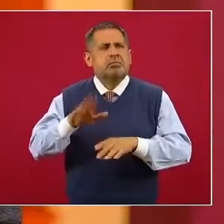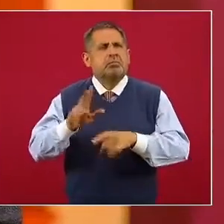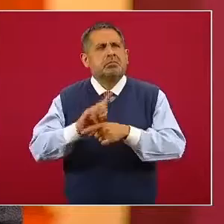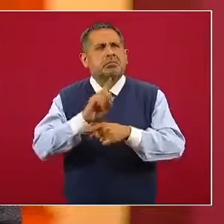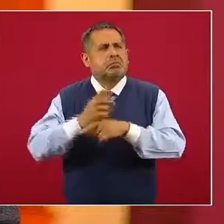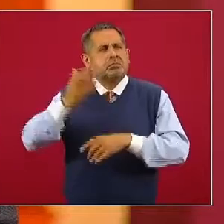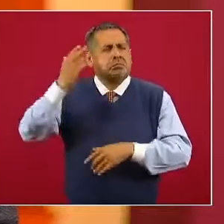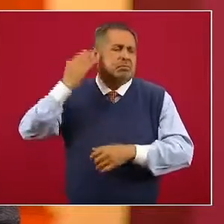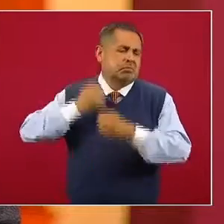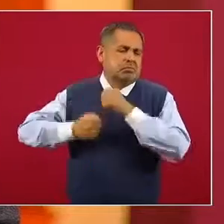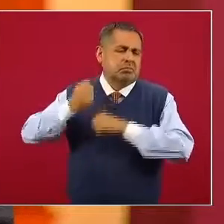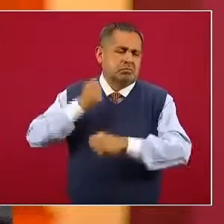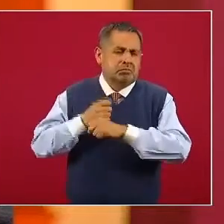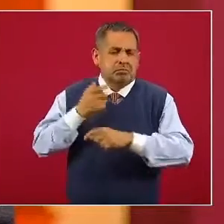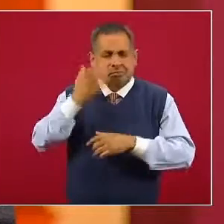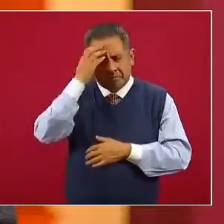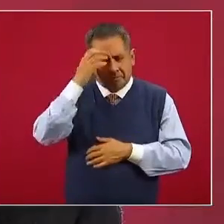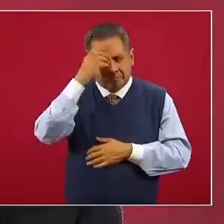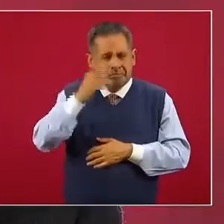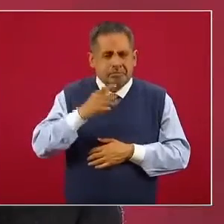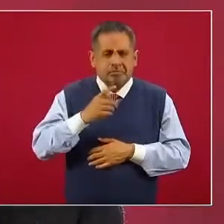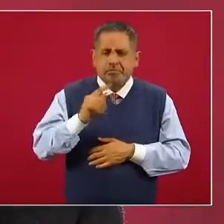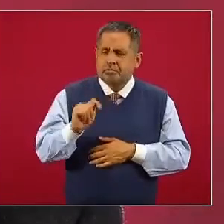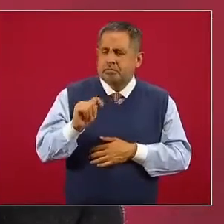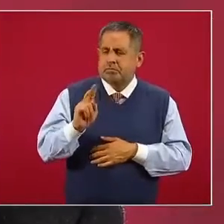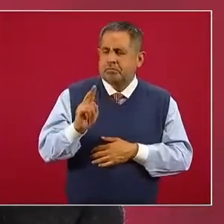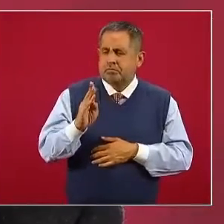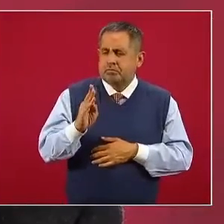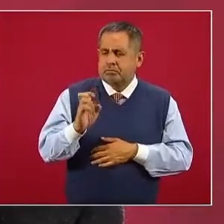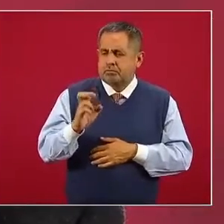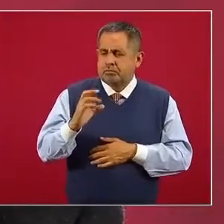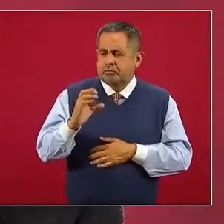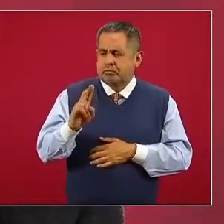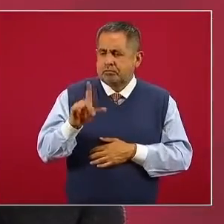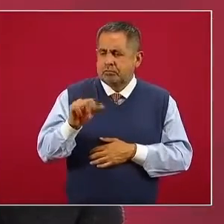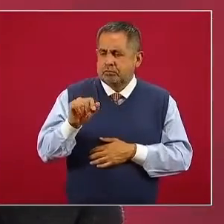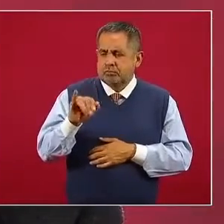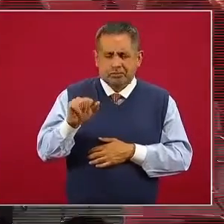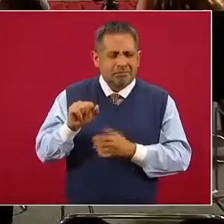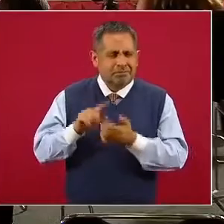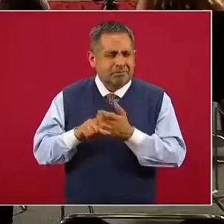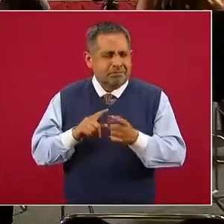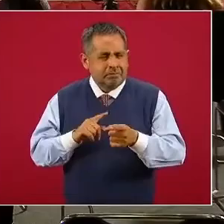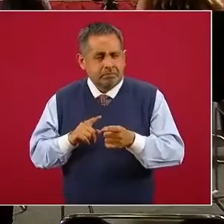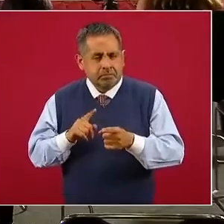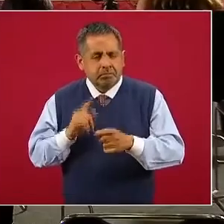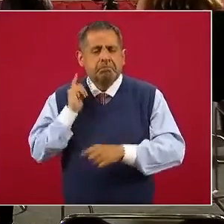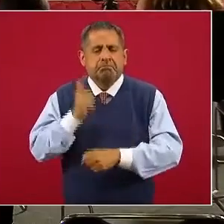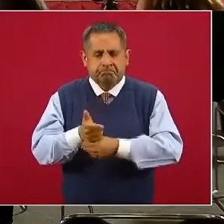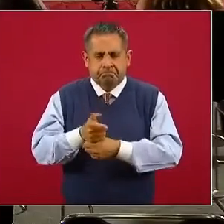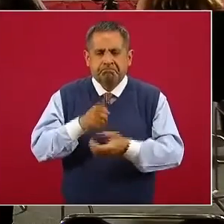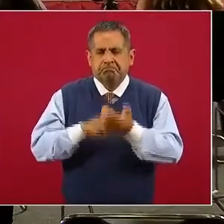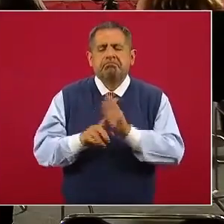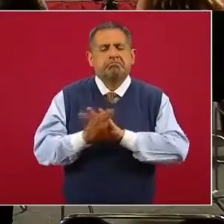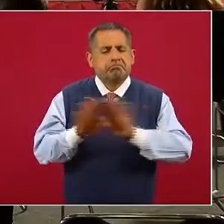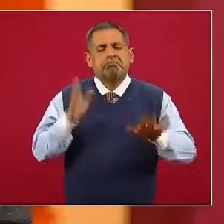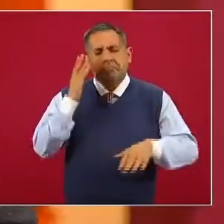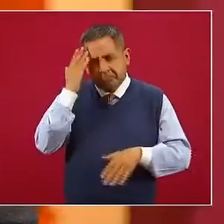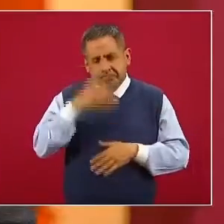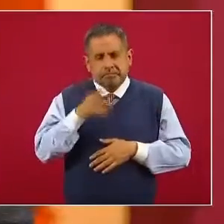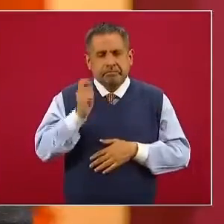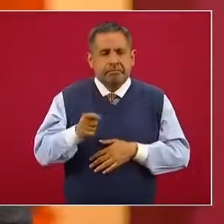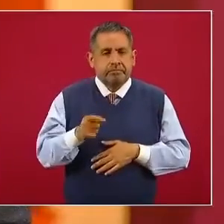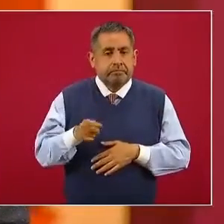varias décadas fue tuberculosis y se ha aceptado, se ha mostrado científicamente que